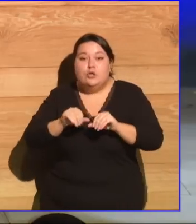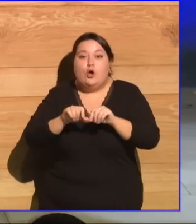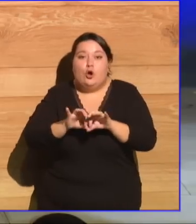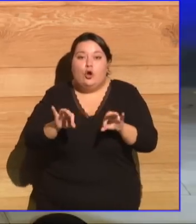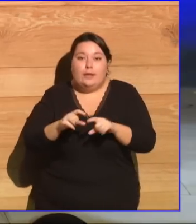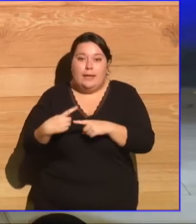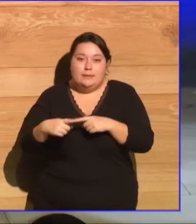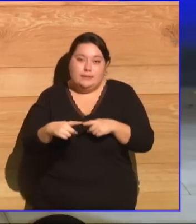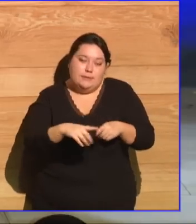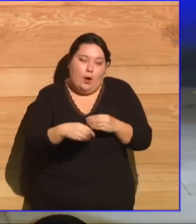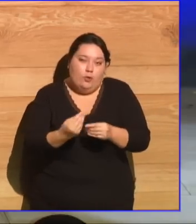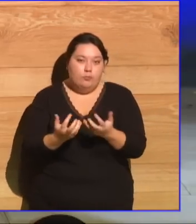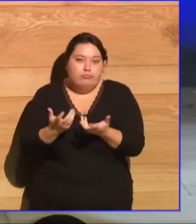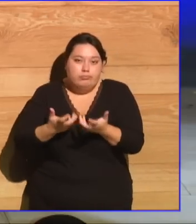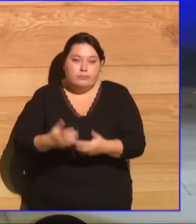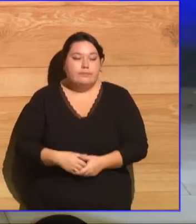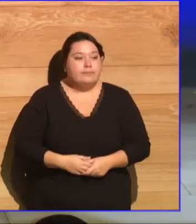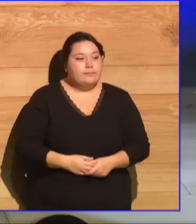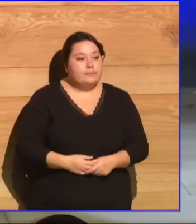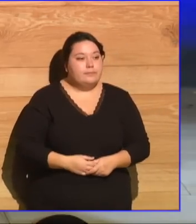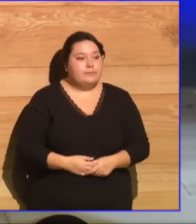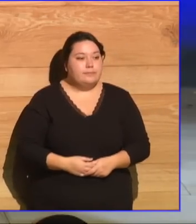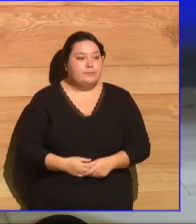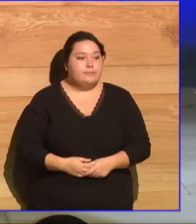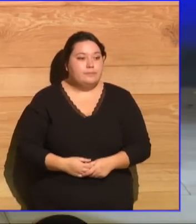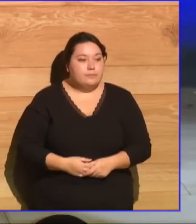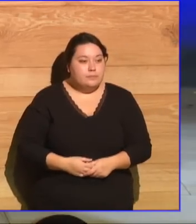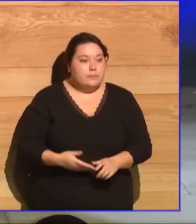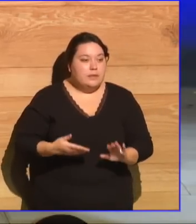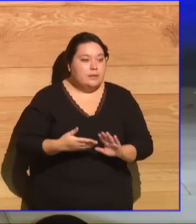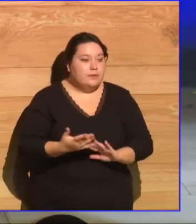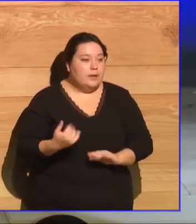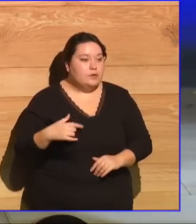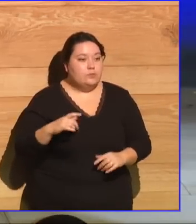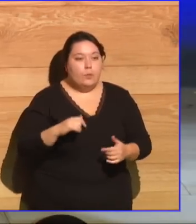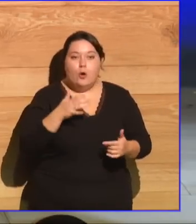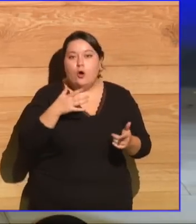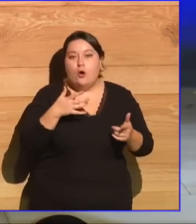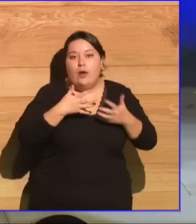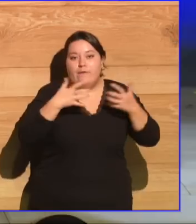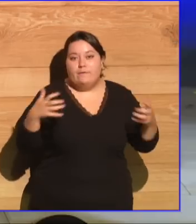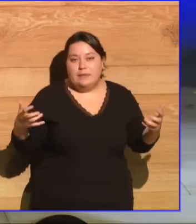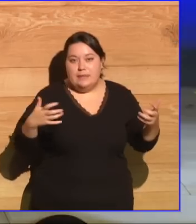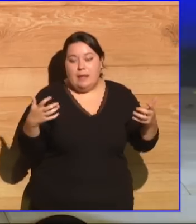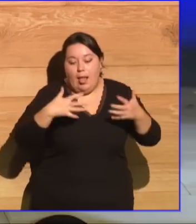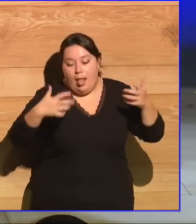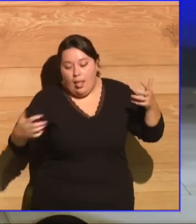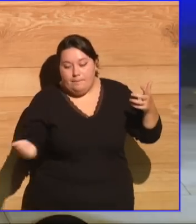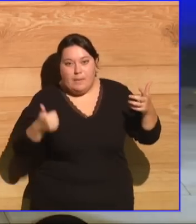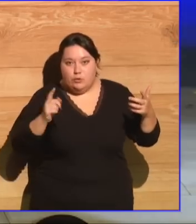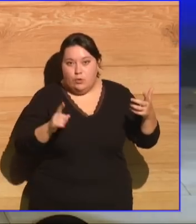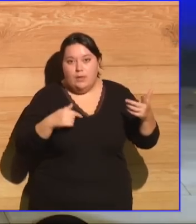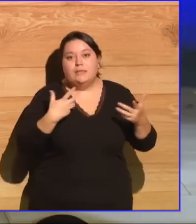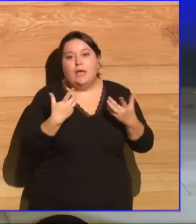que no hago solo eso. No, quería ¿Sabes? que la Que gente bajo la tuviera basura. clara que no era una manera de alargar la frase. No. No. Es que haces